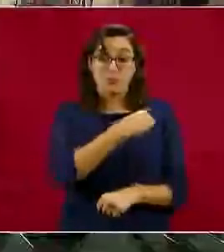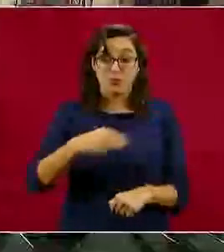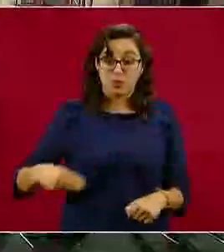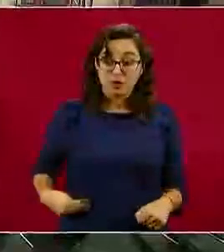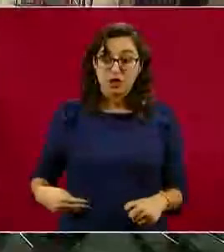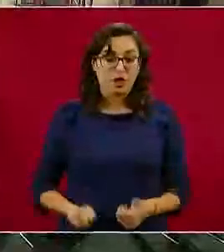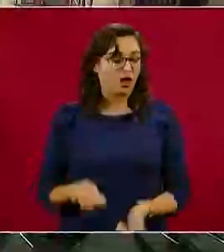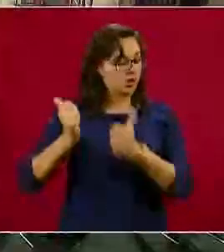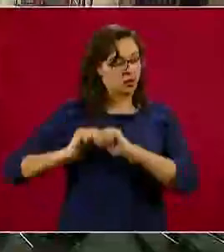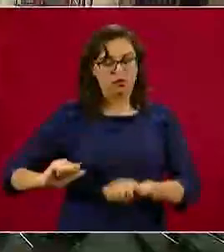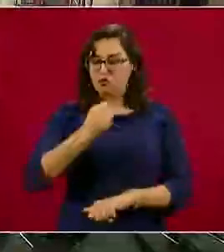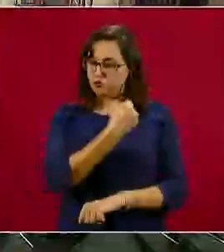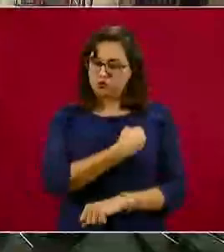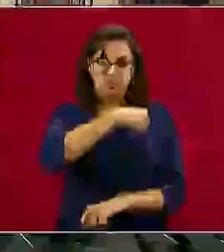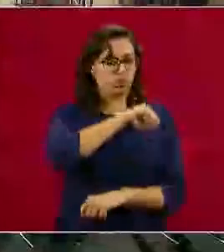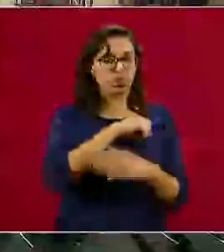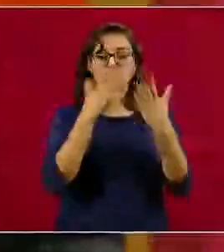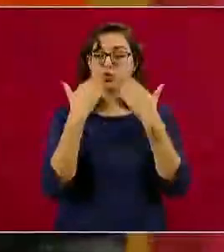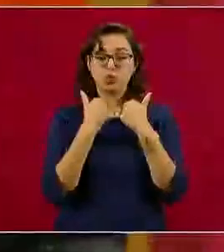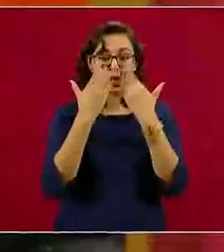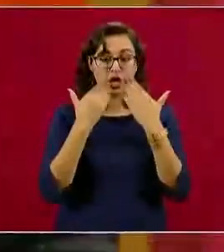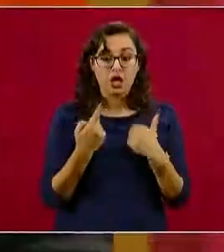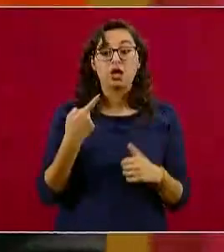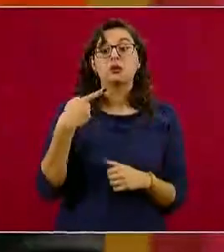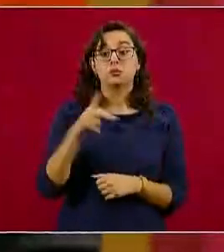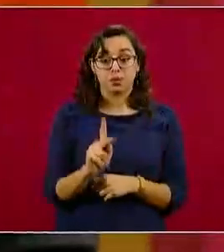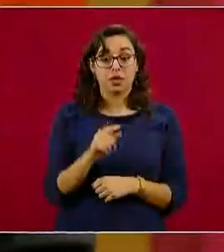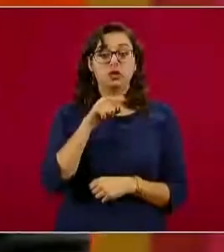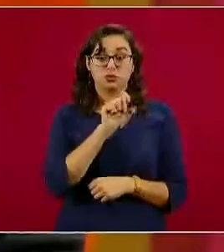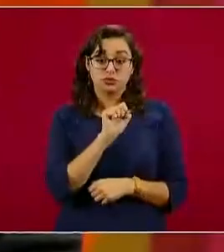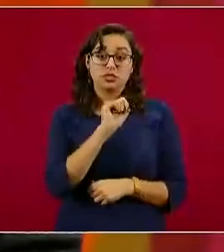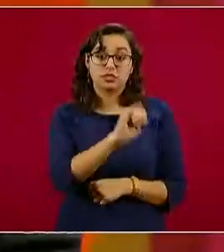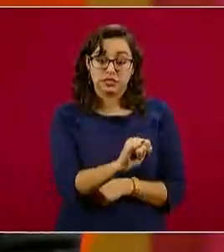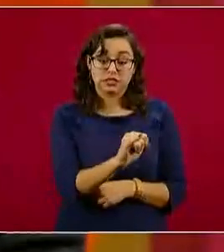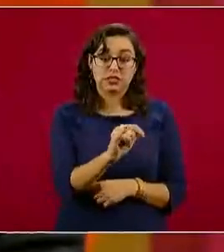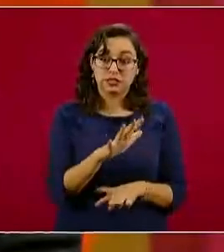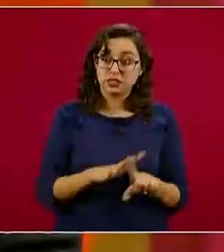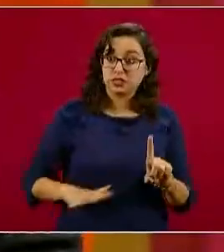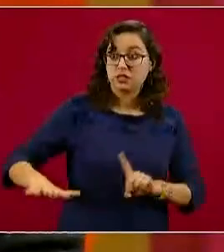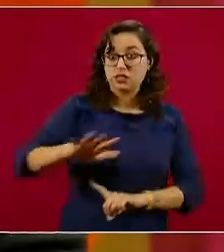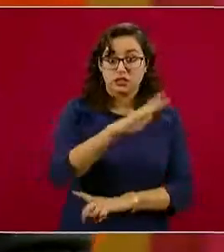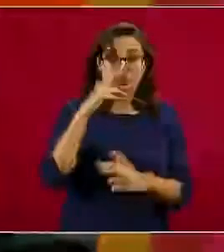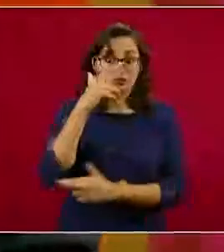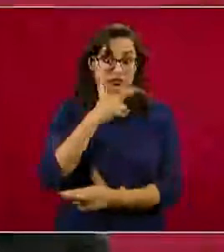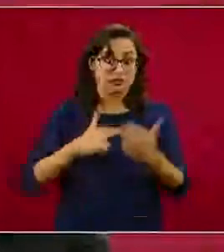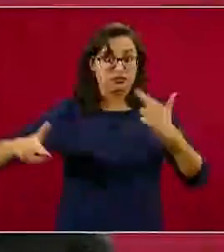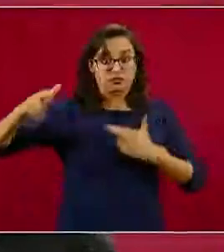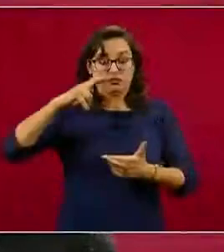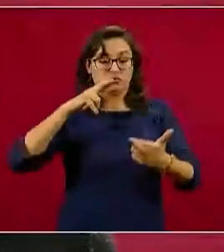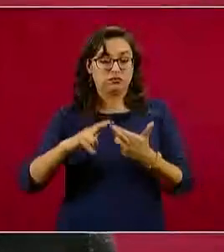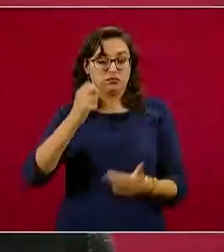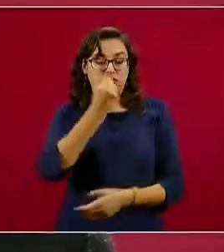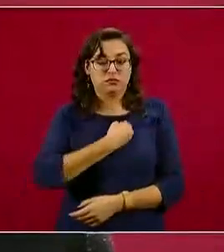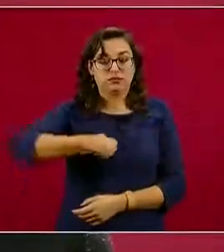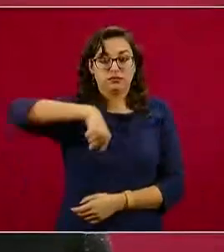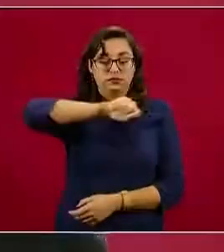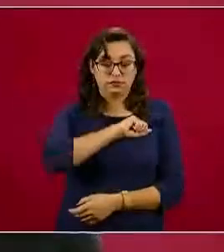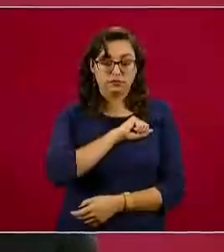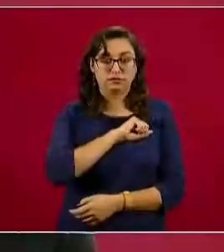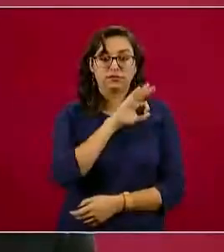son autoridades sanitarias, pero suelen tener una figura del regidor de salud. Y tienen la